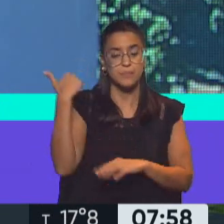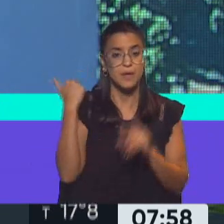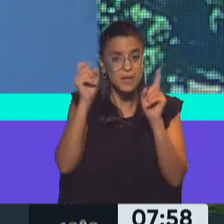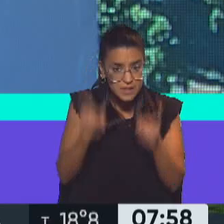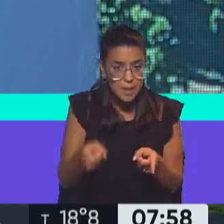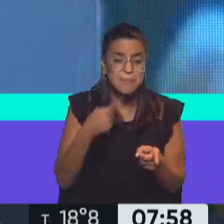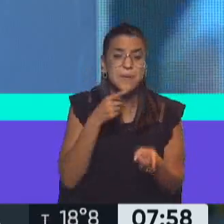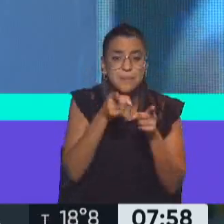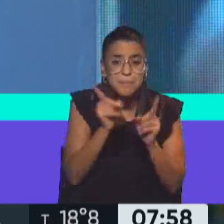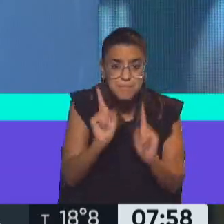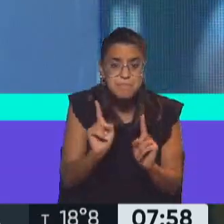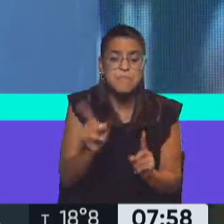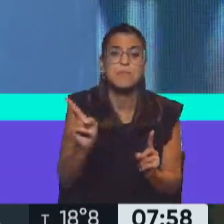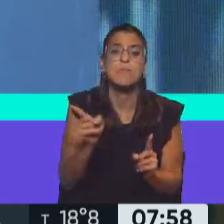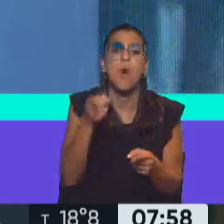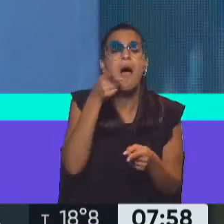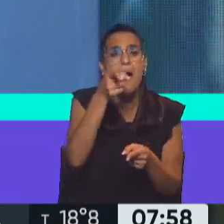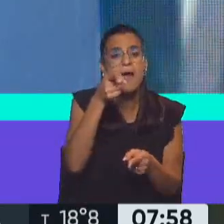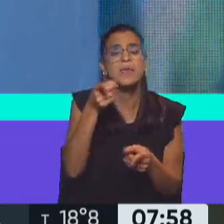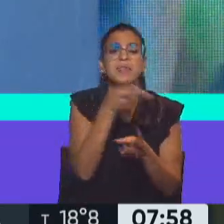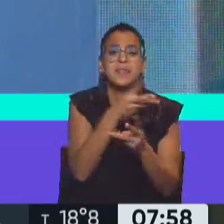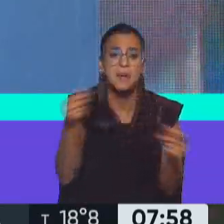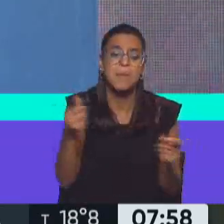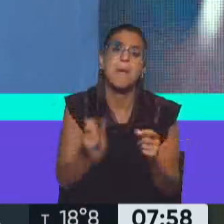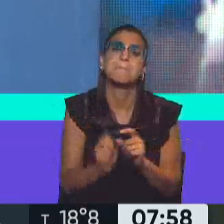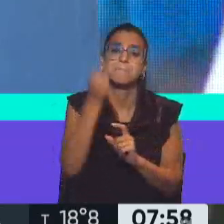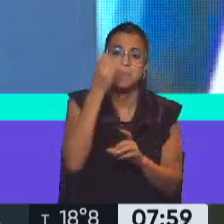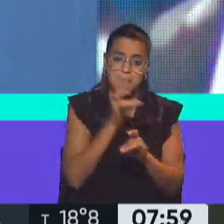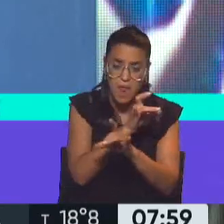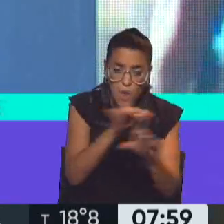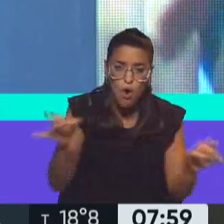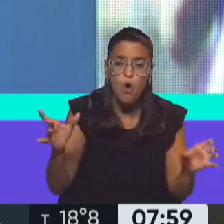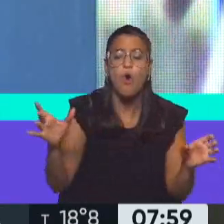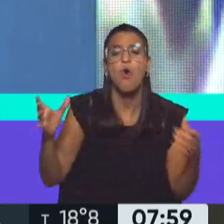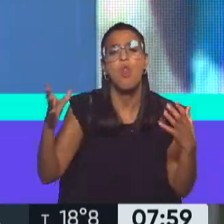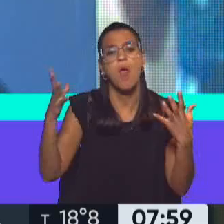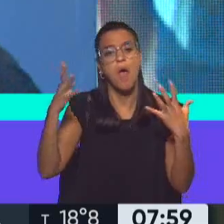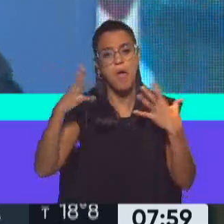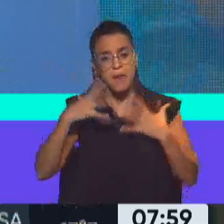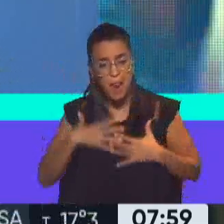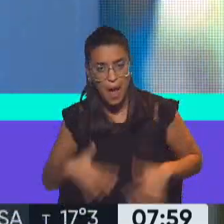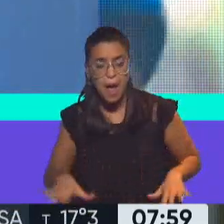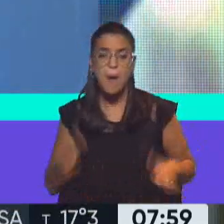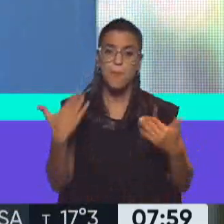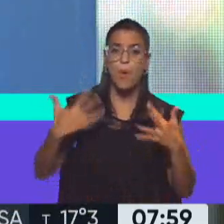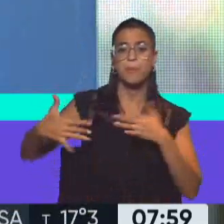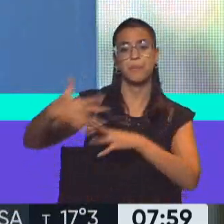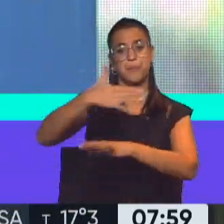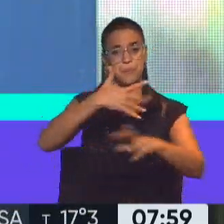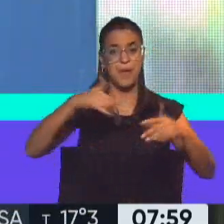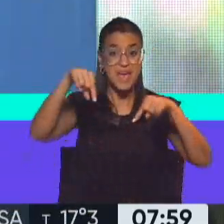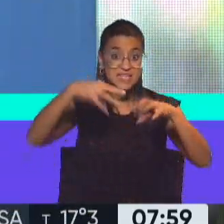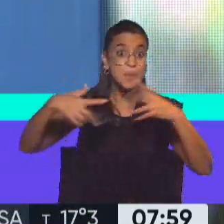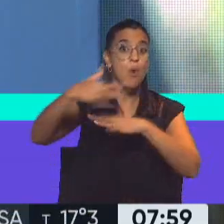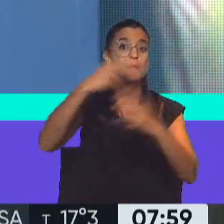ver con que ahí habíamos terminado la famosa primera ola, se había relajado un poco la cosa, empezamos a poder movernos, ese